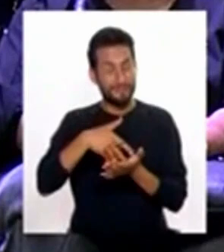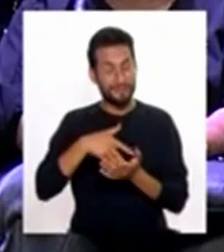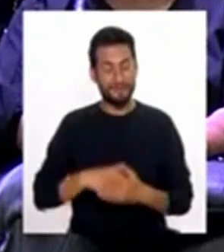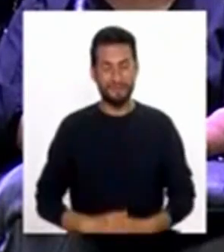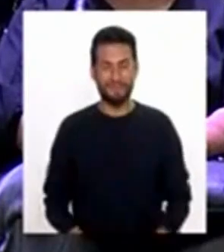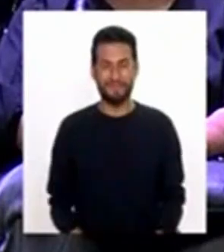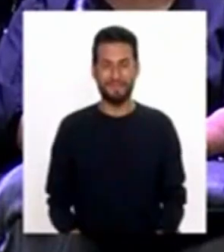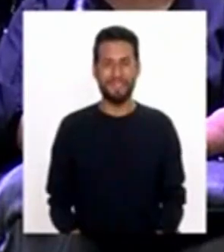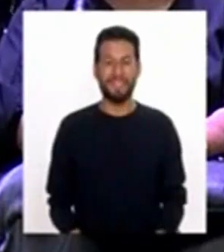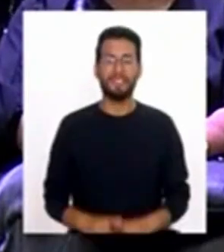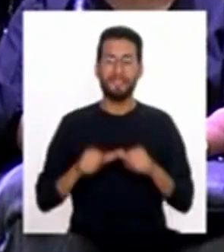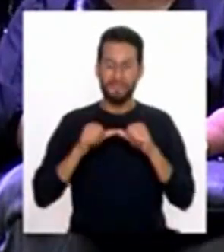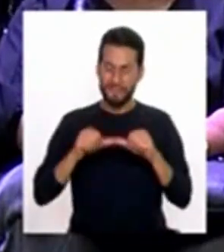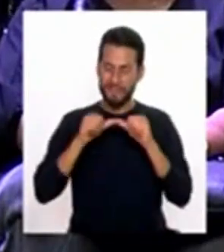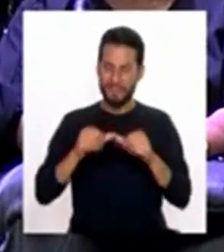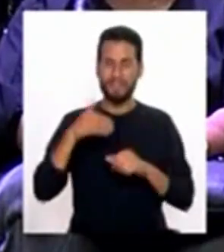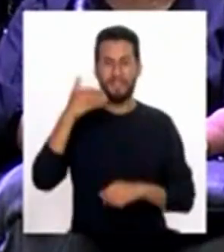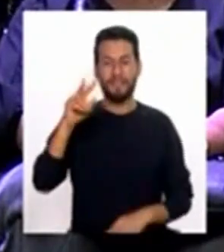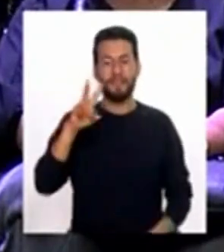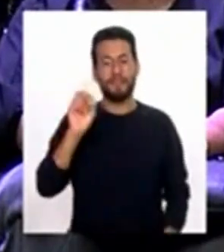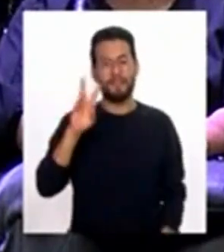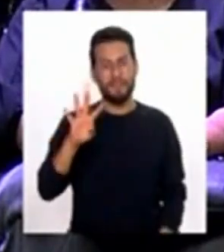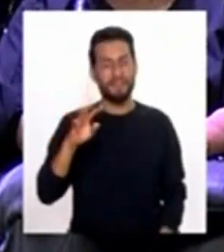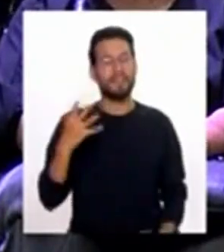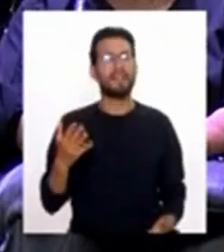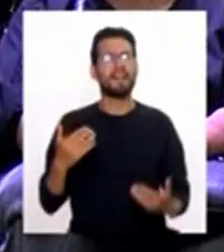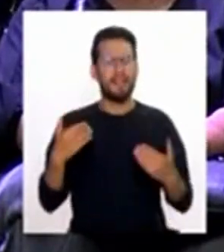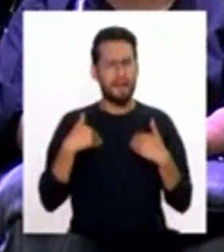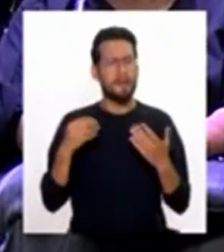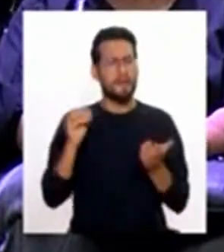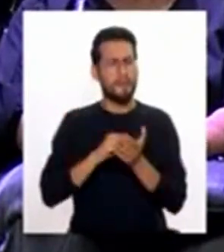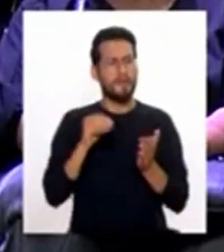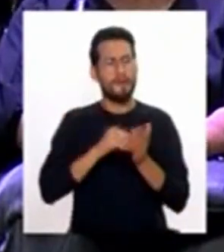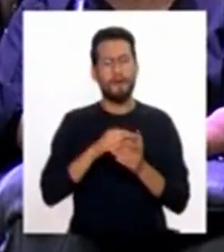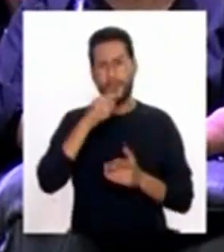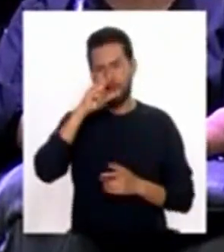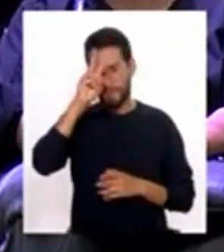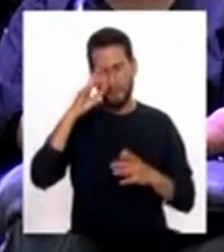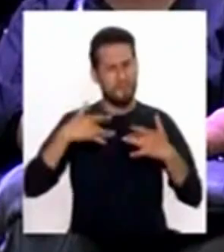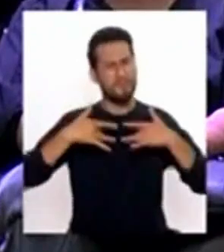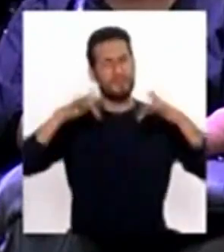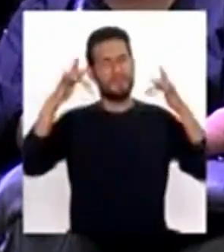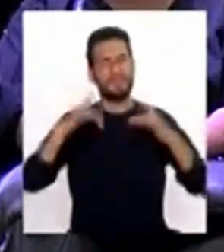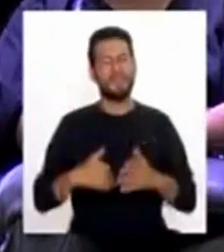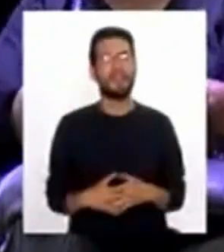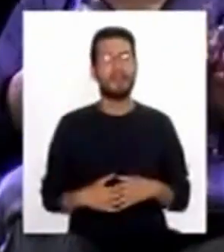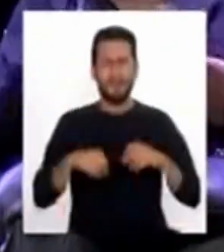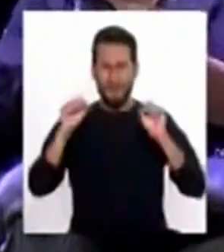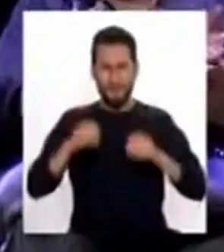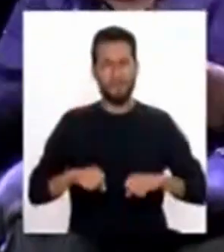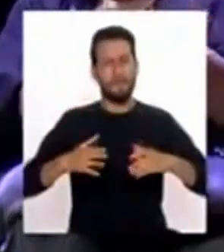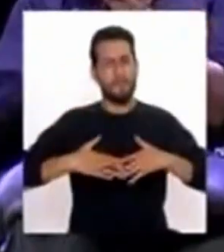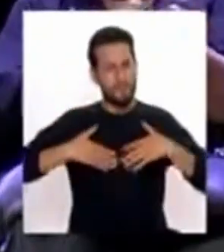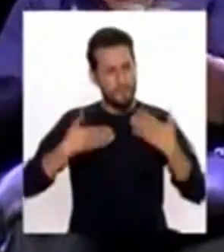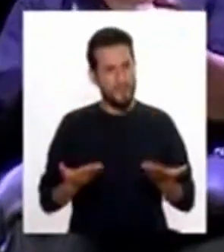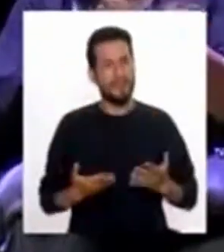Vulnerable continuará en el 2024 y tendremos más peruanas que brillan para que